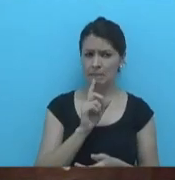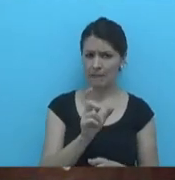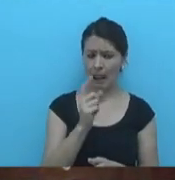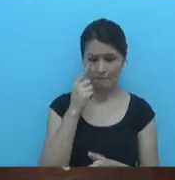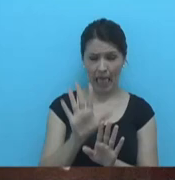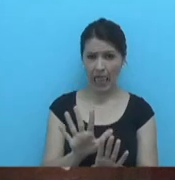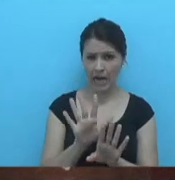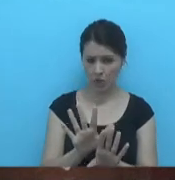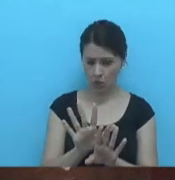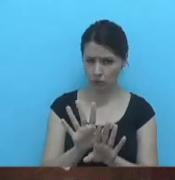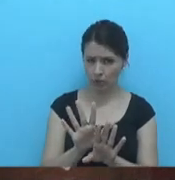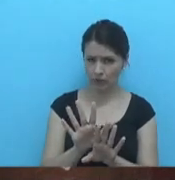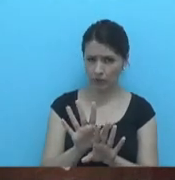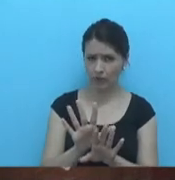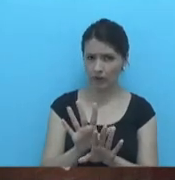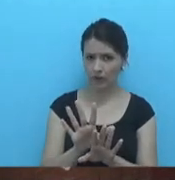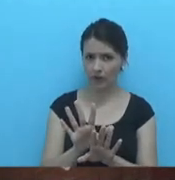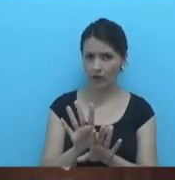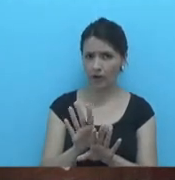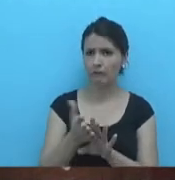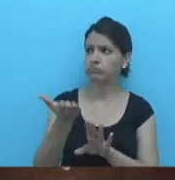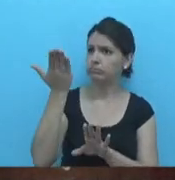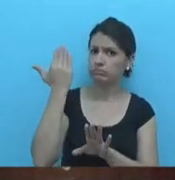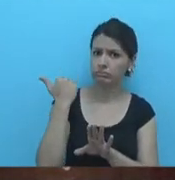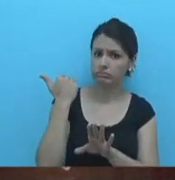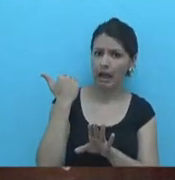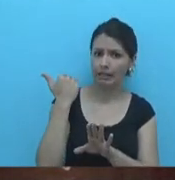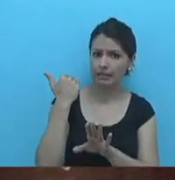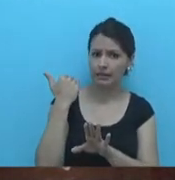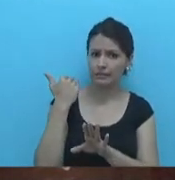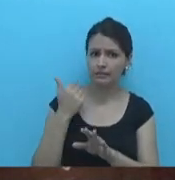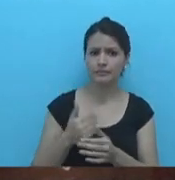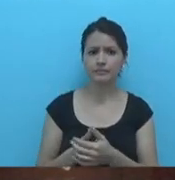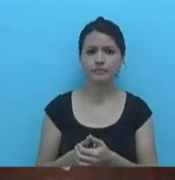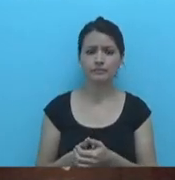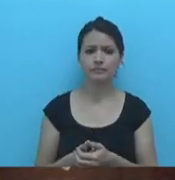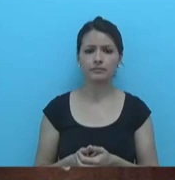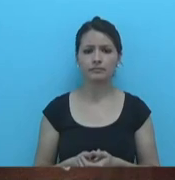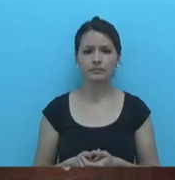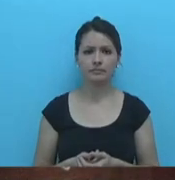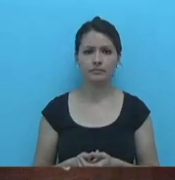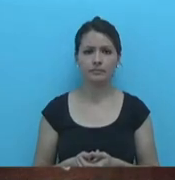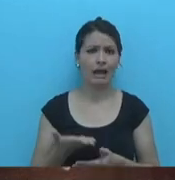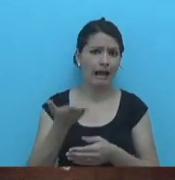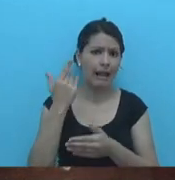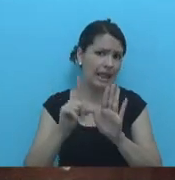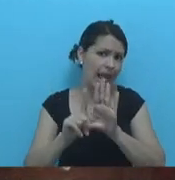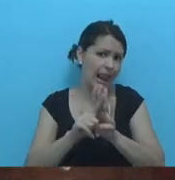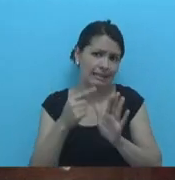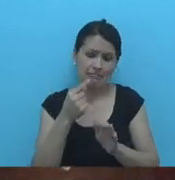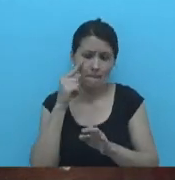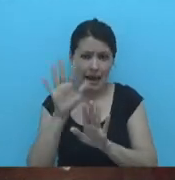un concepto que estaba muy presente en las reglamentaciones anteriores a la ley